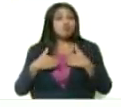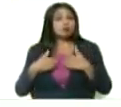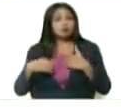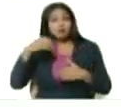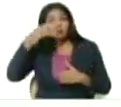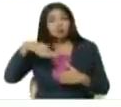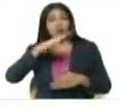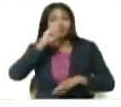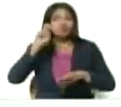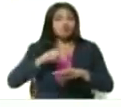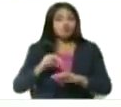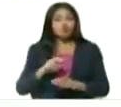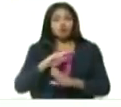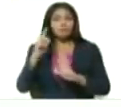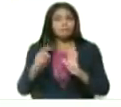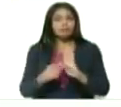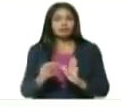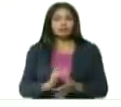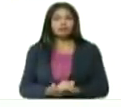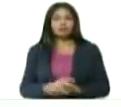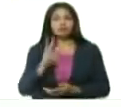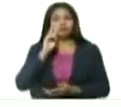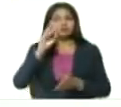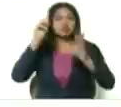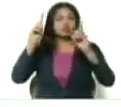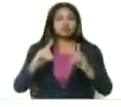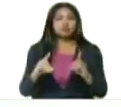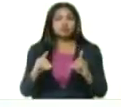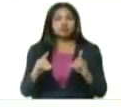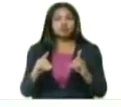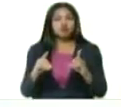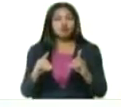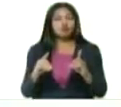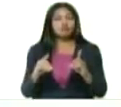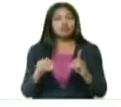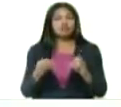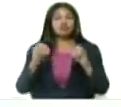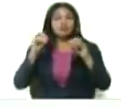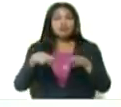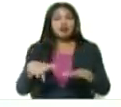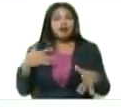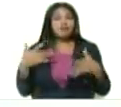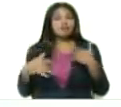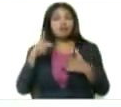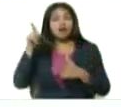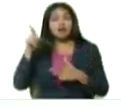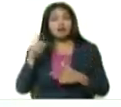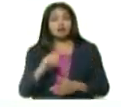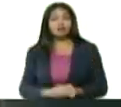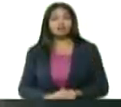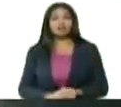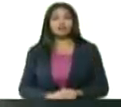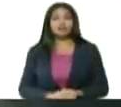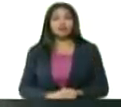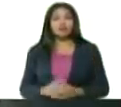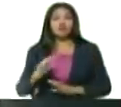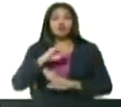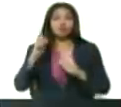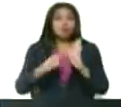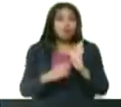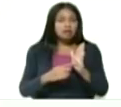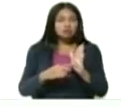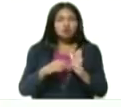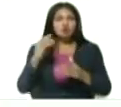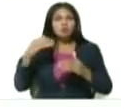pueblo a nivel nacional. Yo tomé la decisión de un toque de queda. ¿Se está cumpliendo el toque de queda? ¿Cómo avanza,